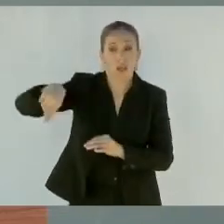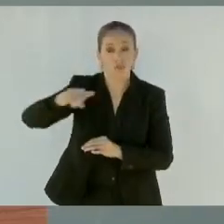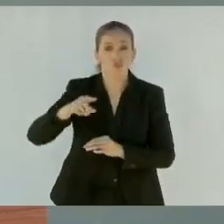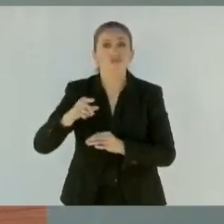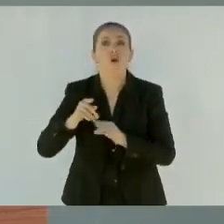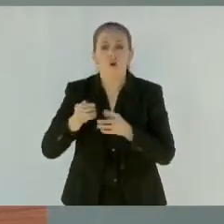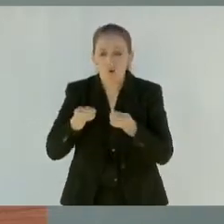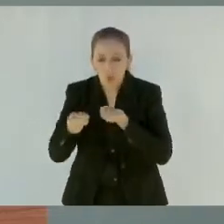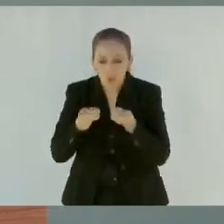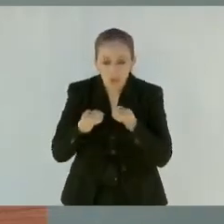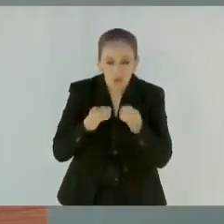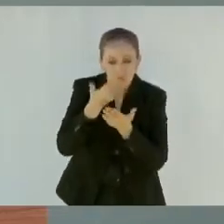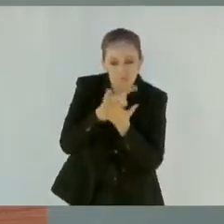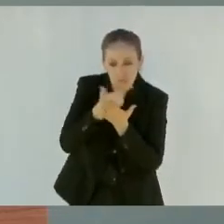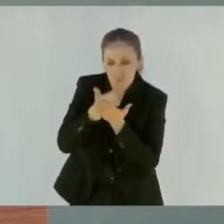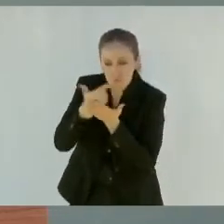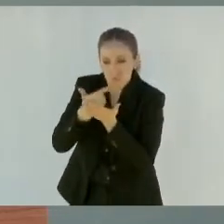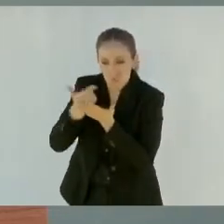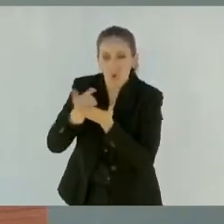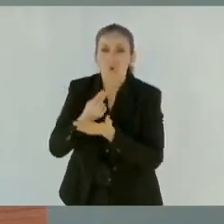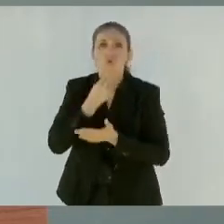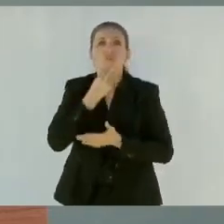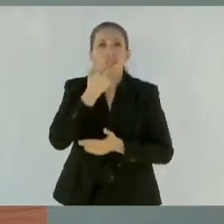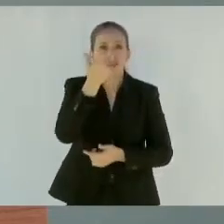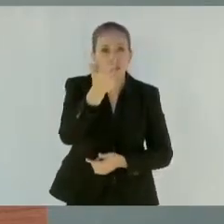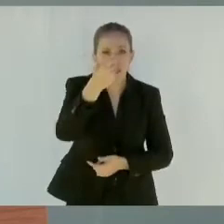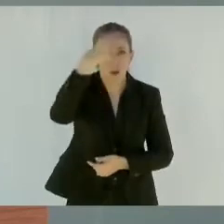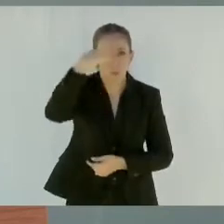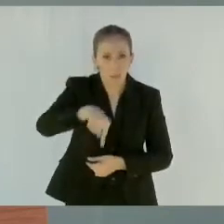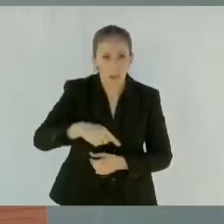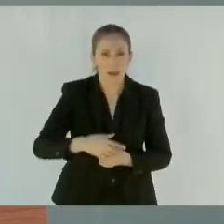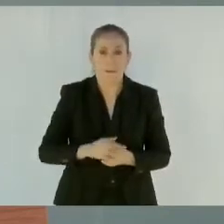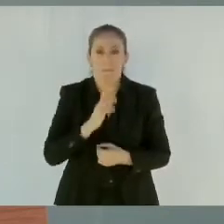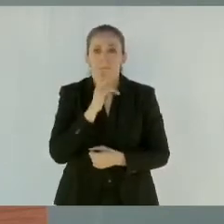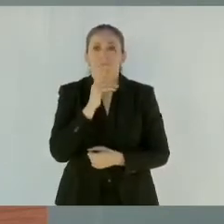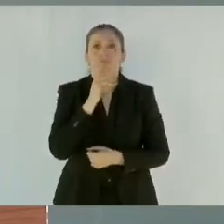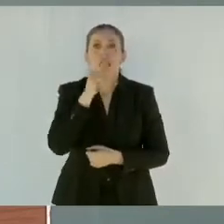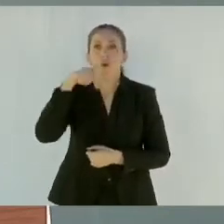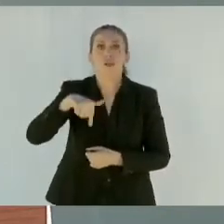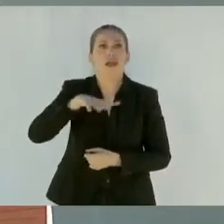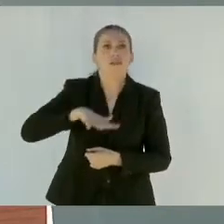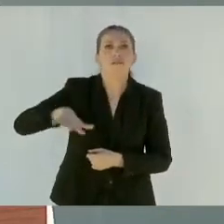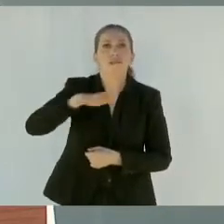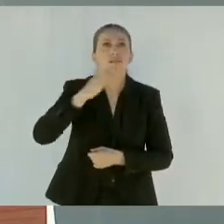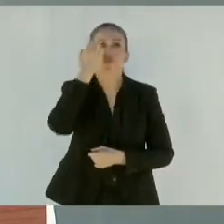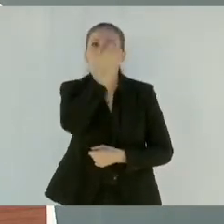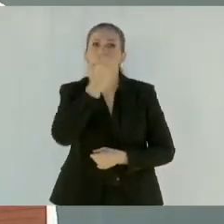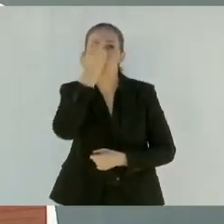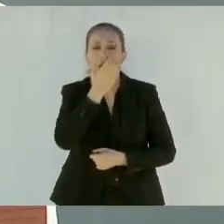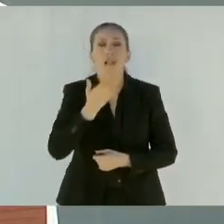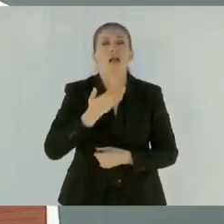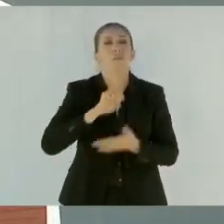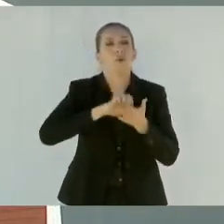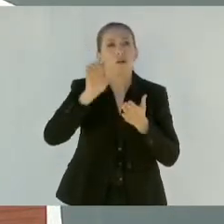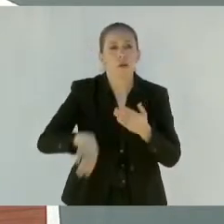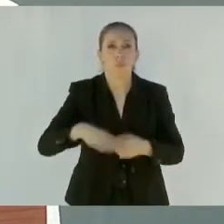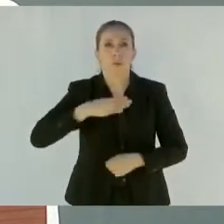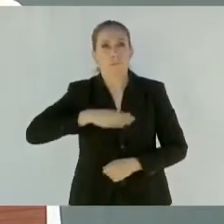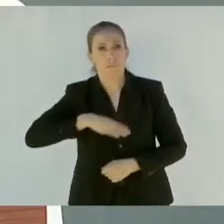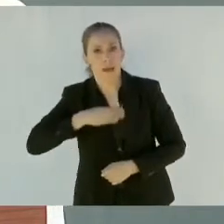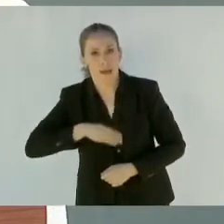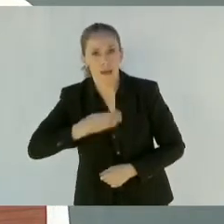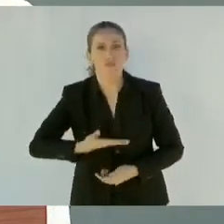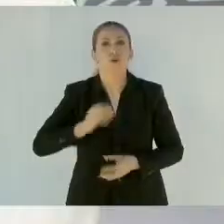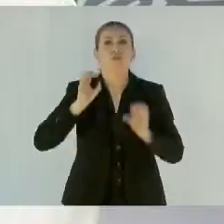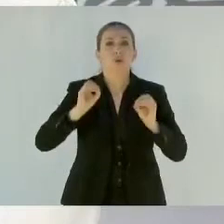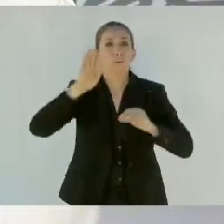les corresponde y lo usan para mejorar las instalaciones, los baños, para pintar